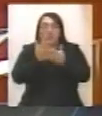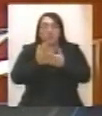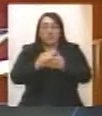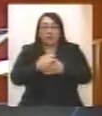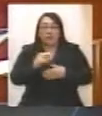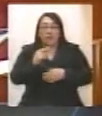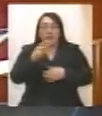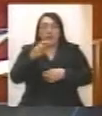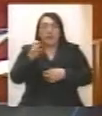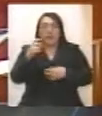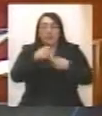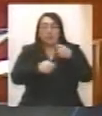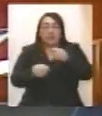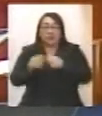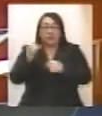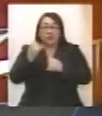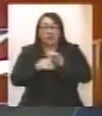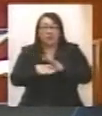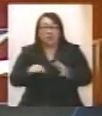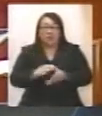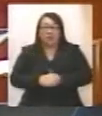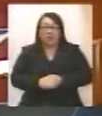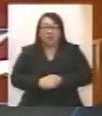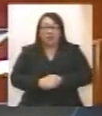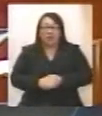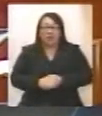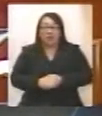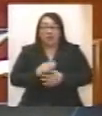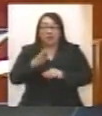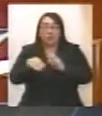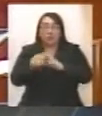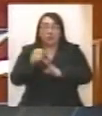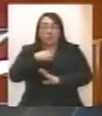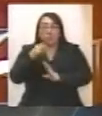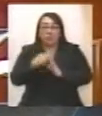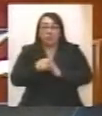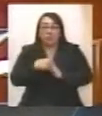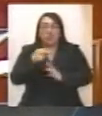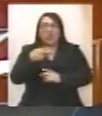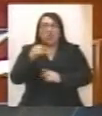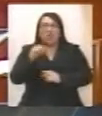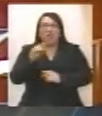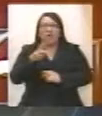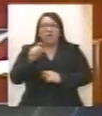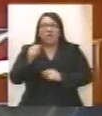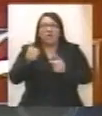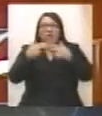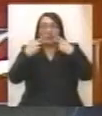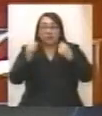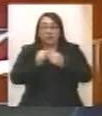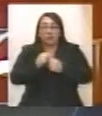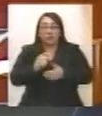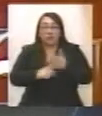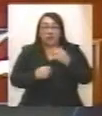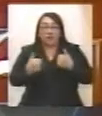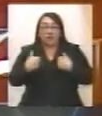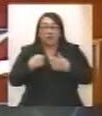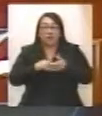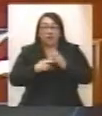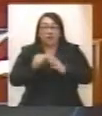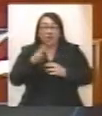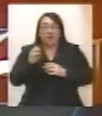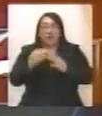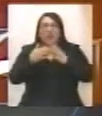de preinversión concluidos. Adjudicaremos el proyecto de hidrovías amazónicas, con lo que obtendremos